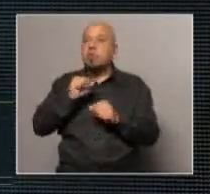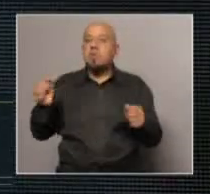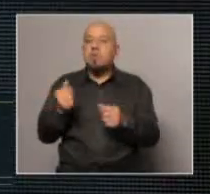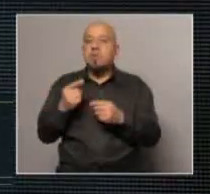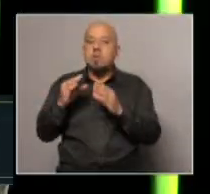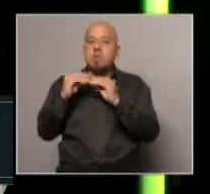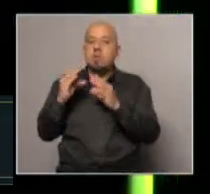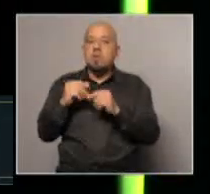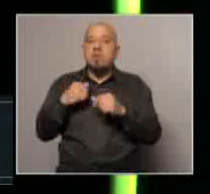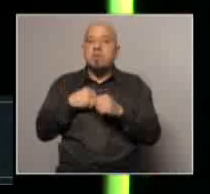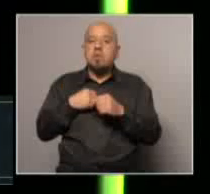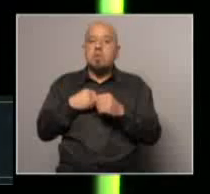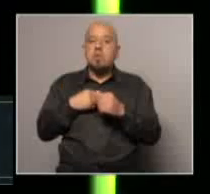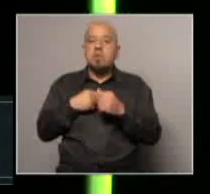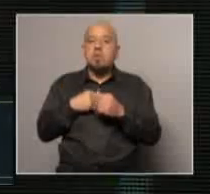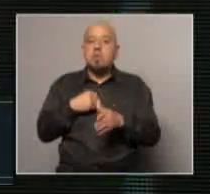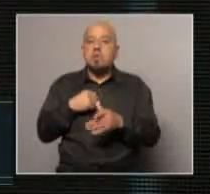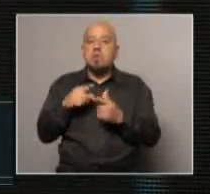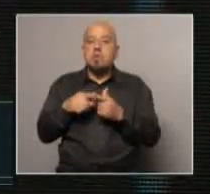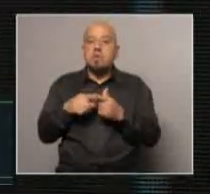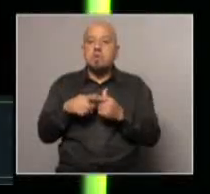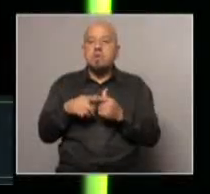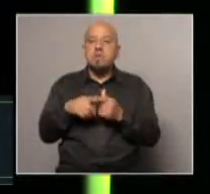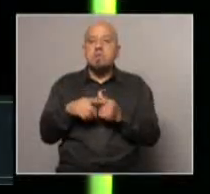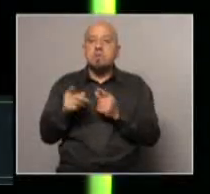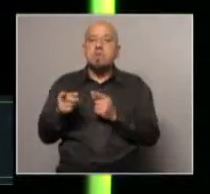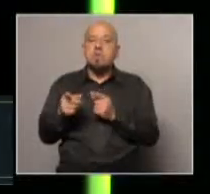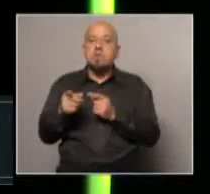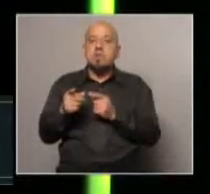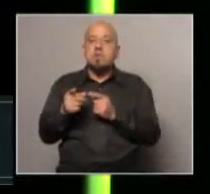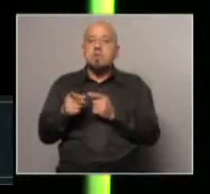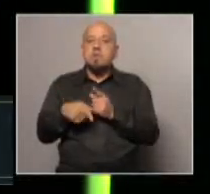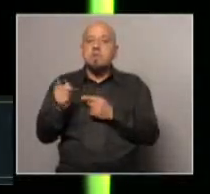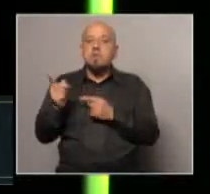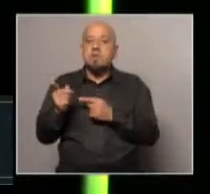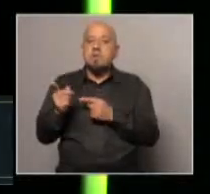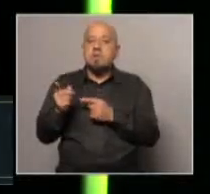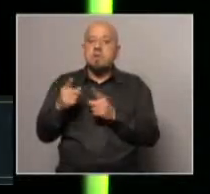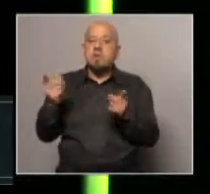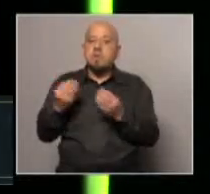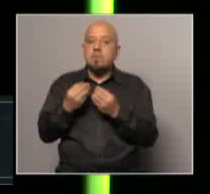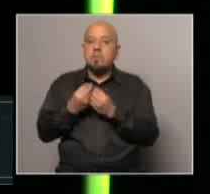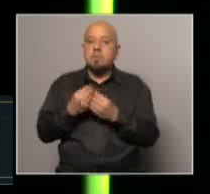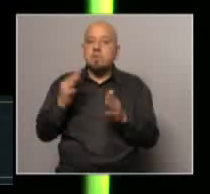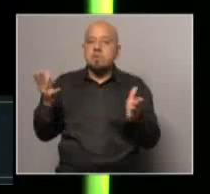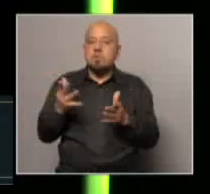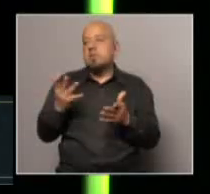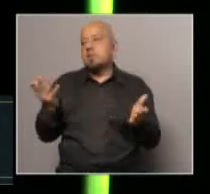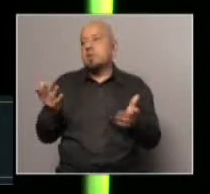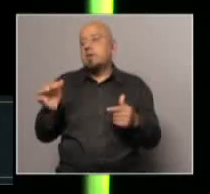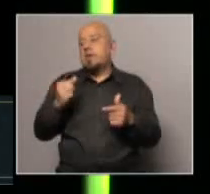El taxista muchas veces le dice, mire, ¿no? O terminan recorriendo corriendo riesgos innecesarios, muchas veces son